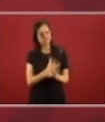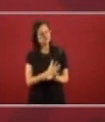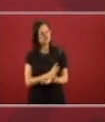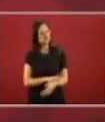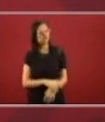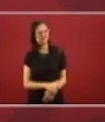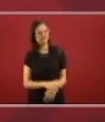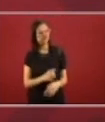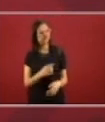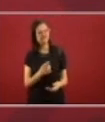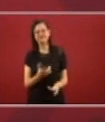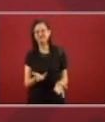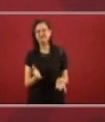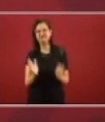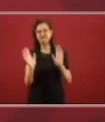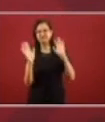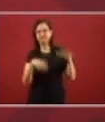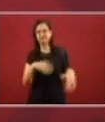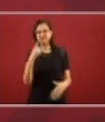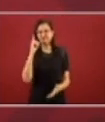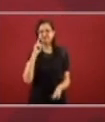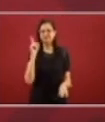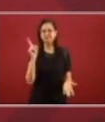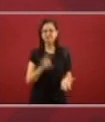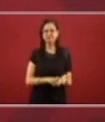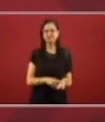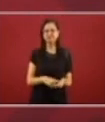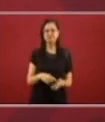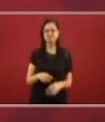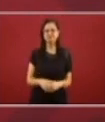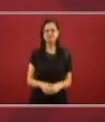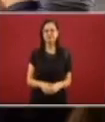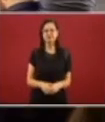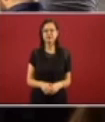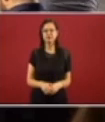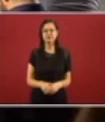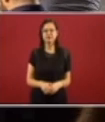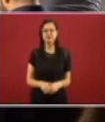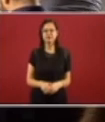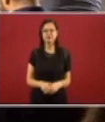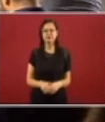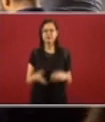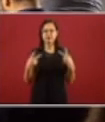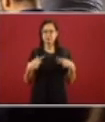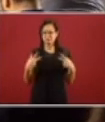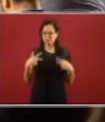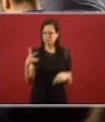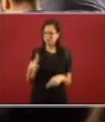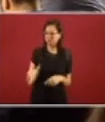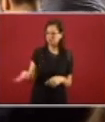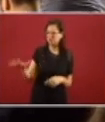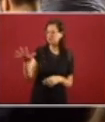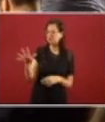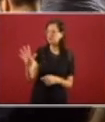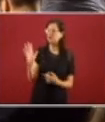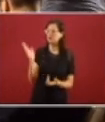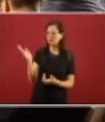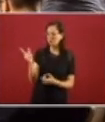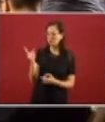Al pueblo se le puede mentir una vez, dos